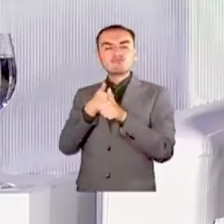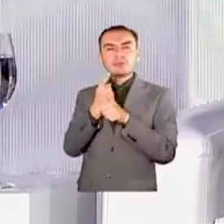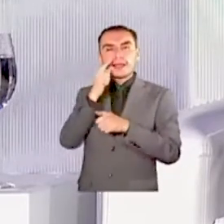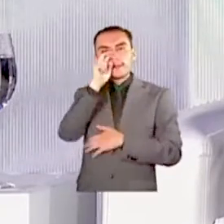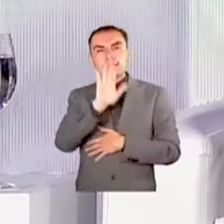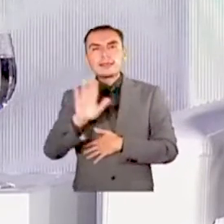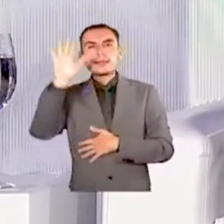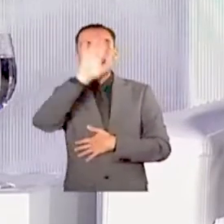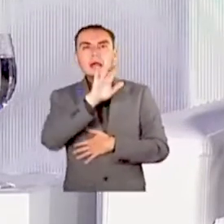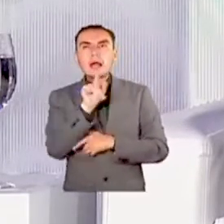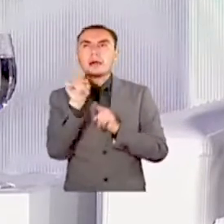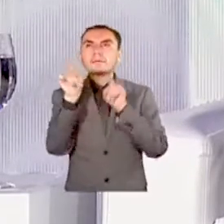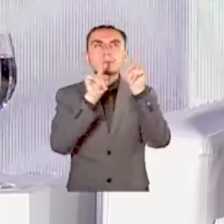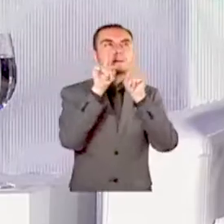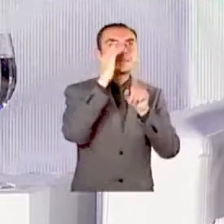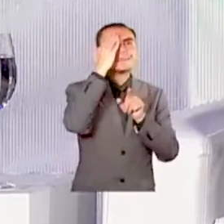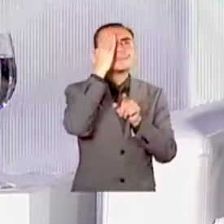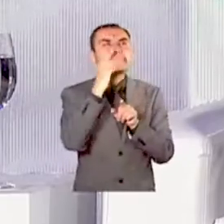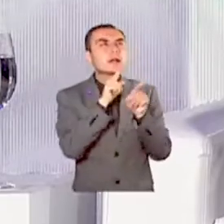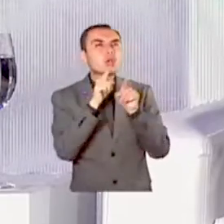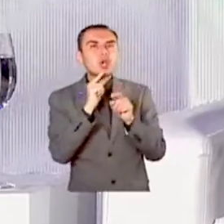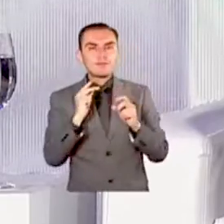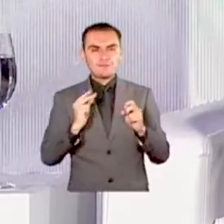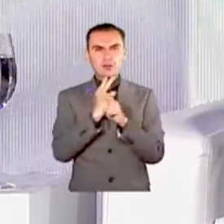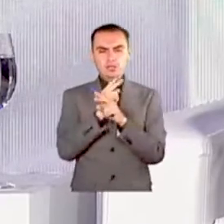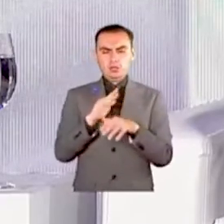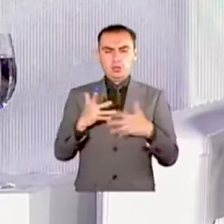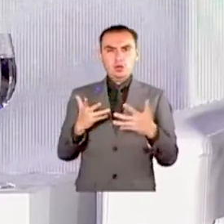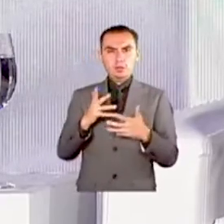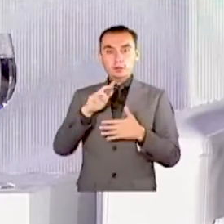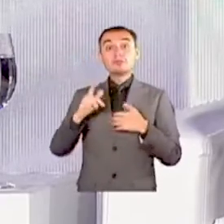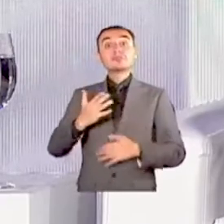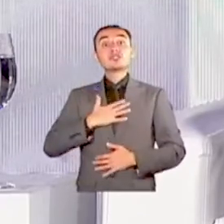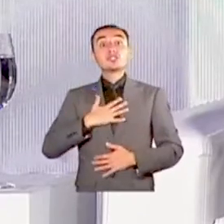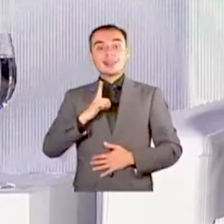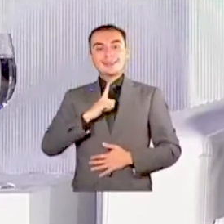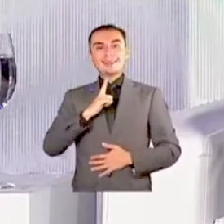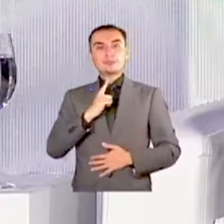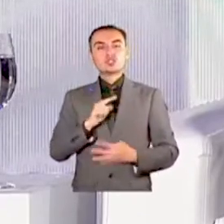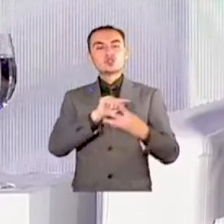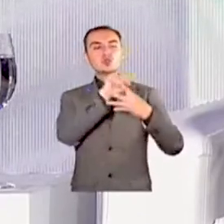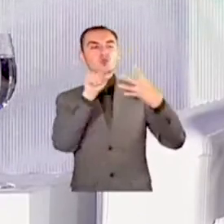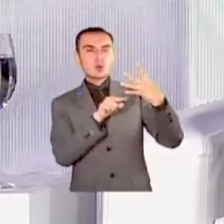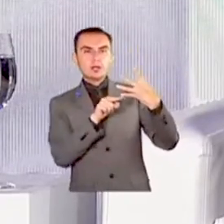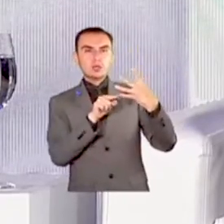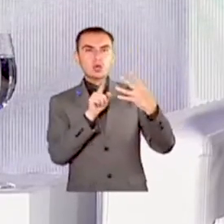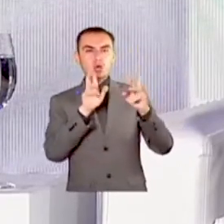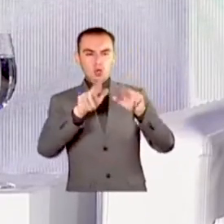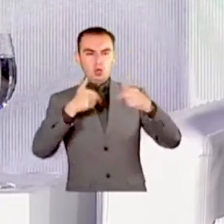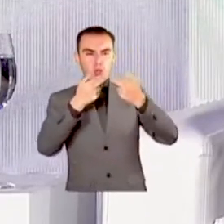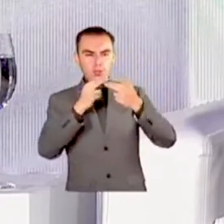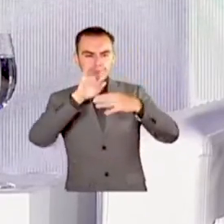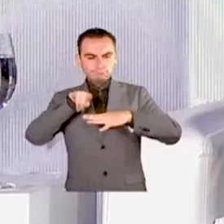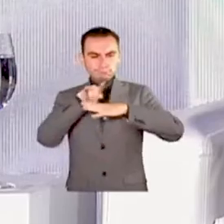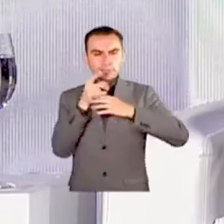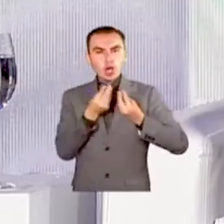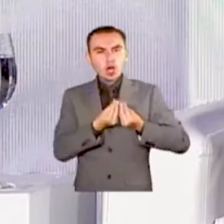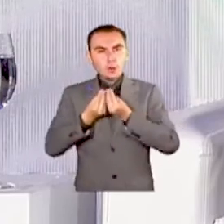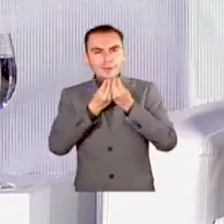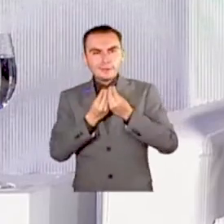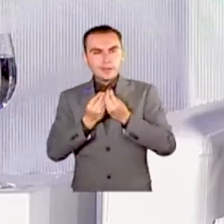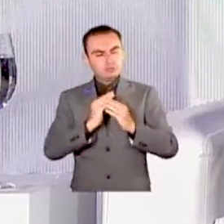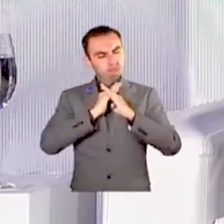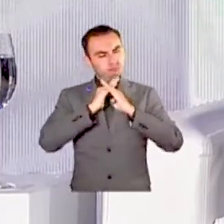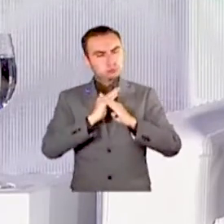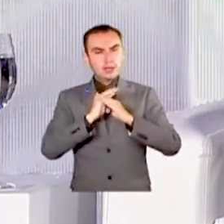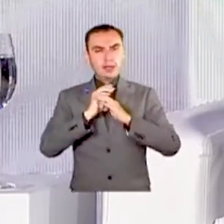mecanismo articulador para abordaje de las violencias. Lideramos 4 sesiones del Comité de Seguimiento a la Ley de No Violencia